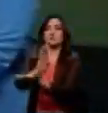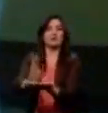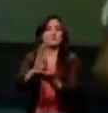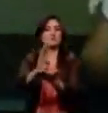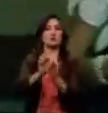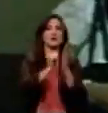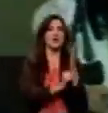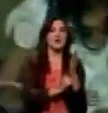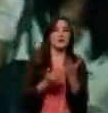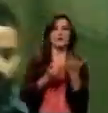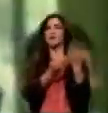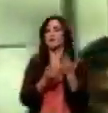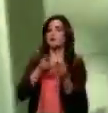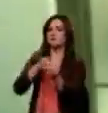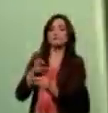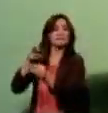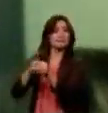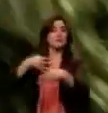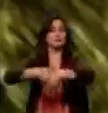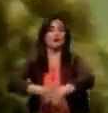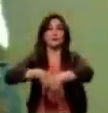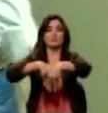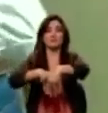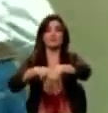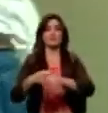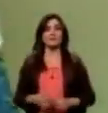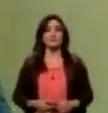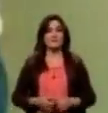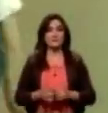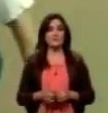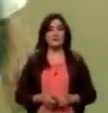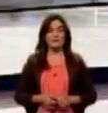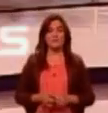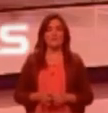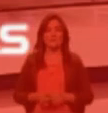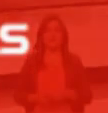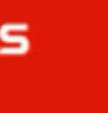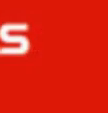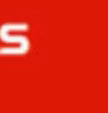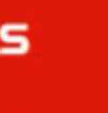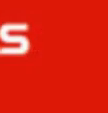cada día con más eventos y caminatas proselitistas. Luis Antonio Ruiz, 24 horas.